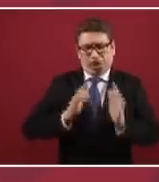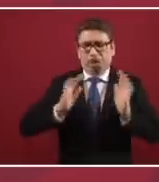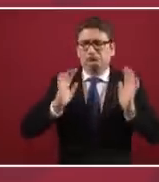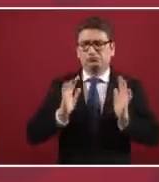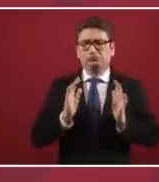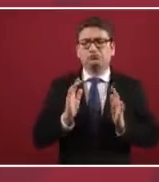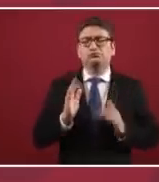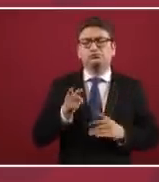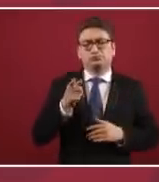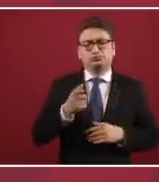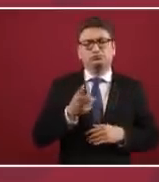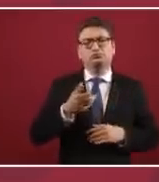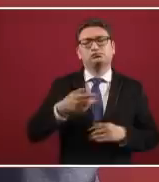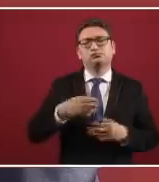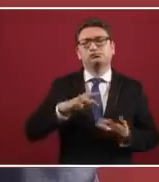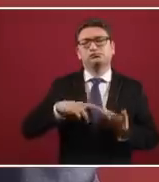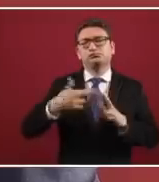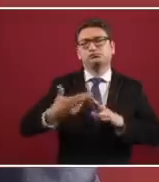tendida